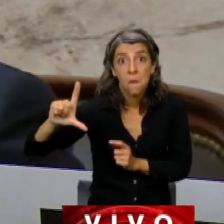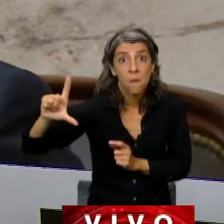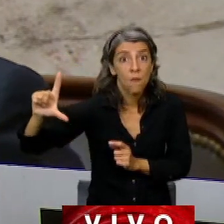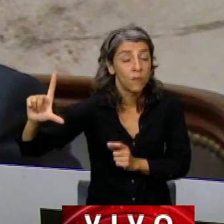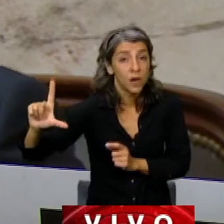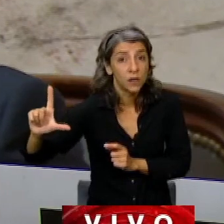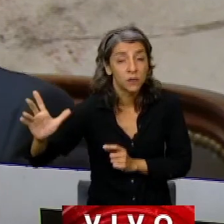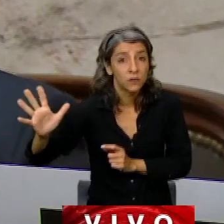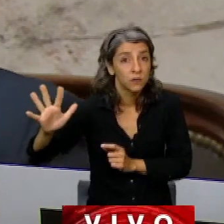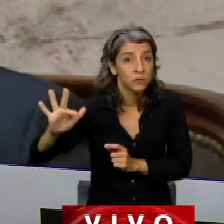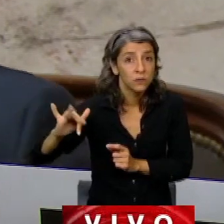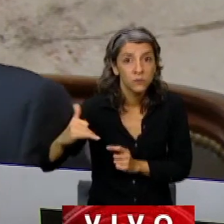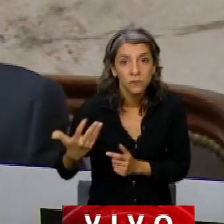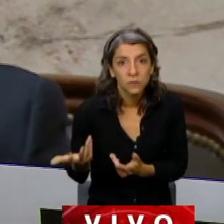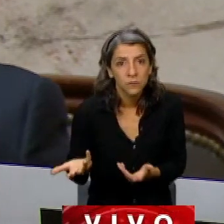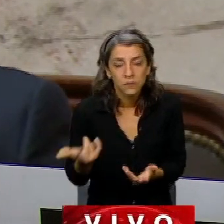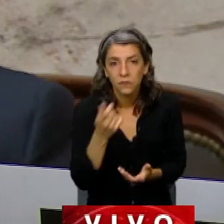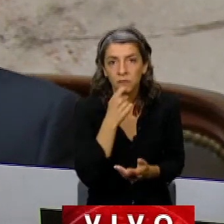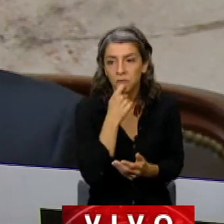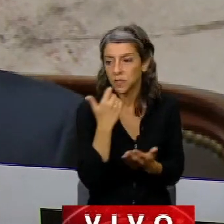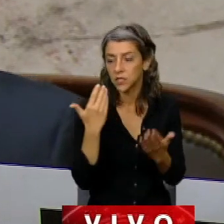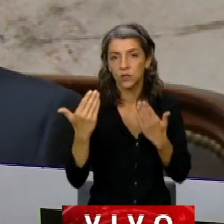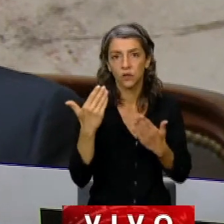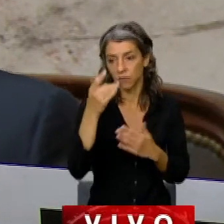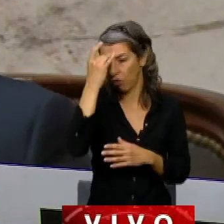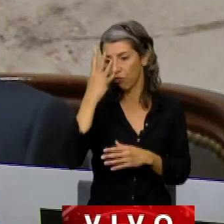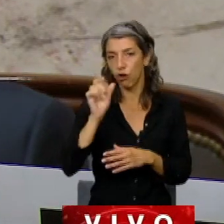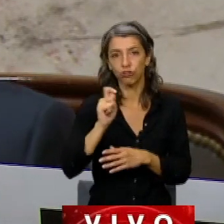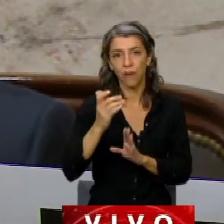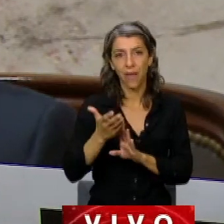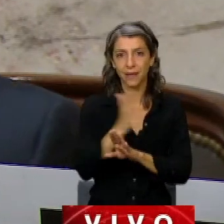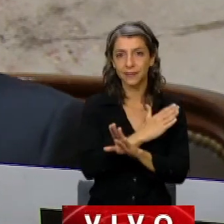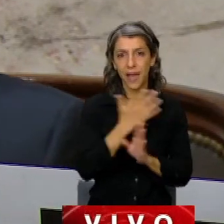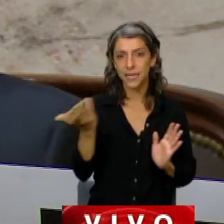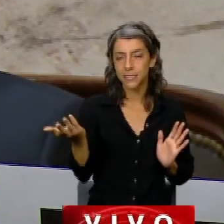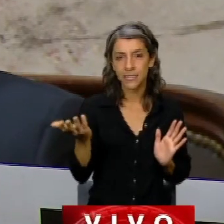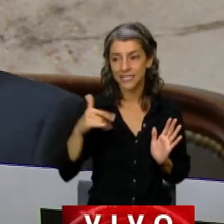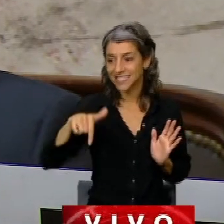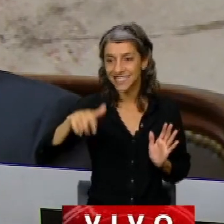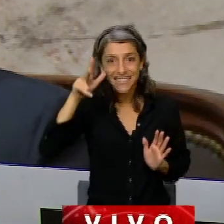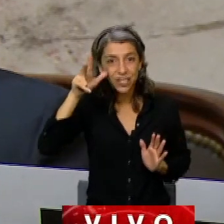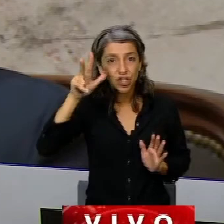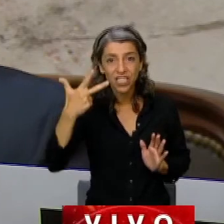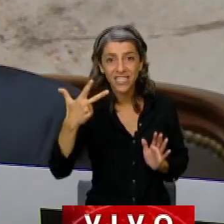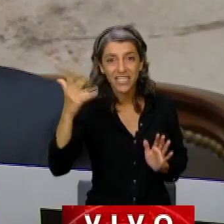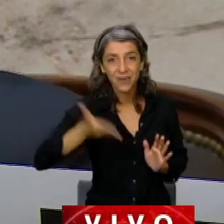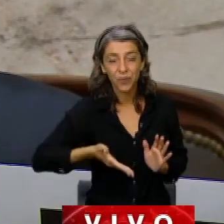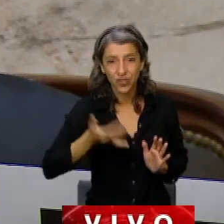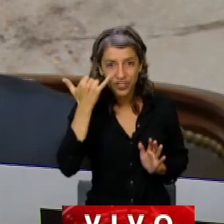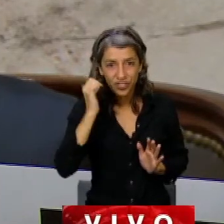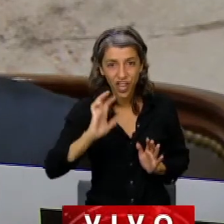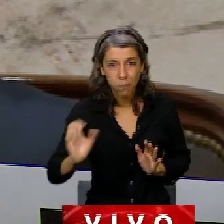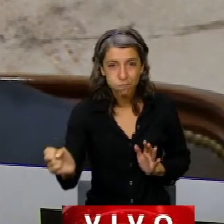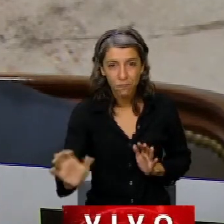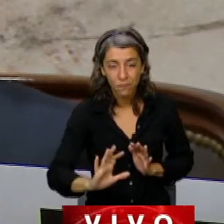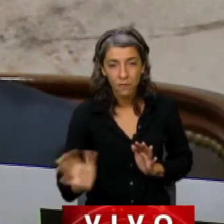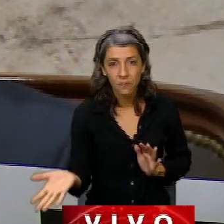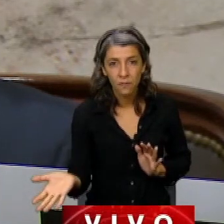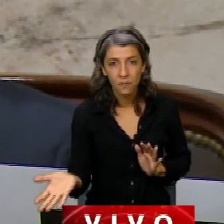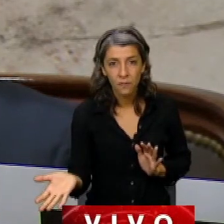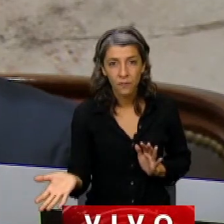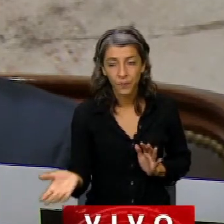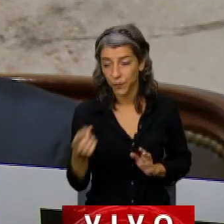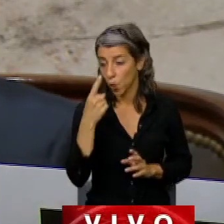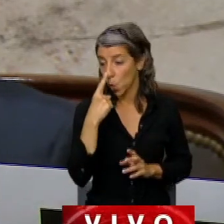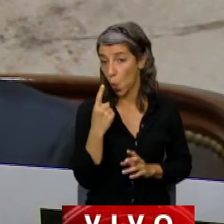Hoy, sí, si tomo la inflación de los últimos 12 meses, estamos en el 83%. Pero si tomo la inflación de